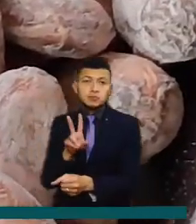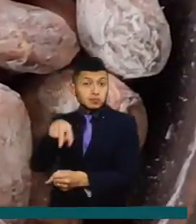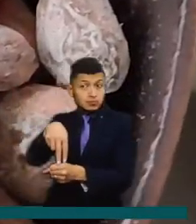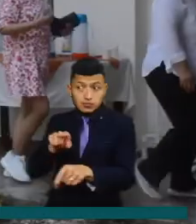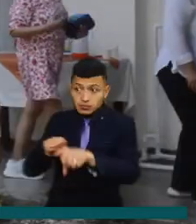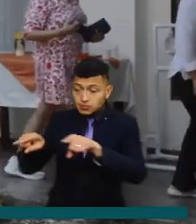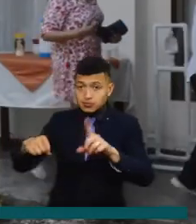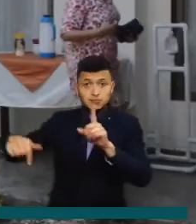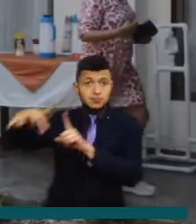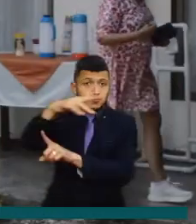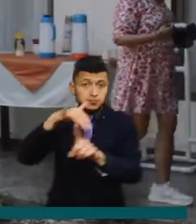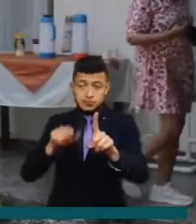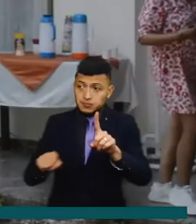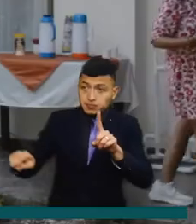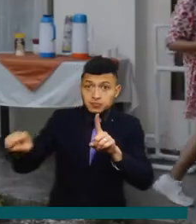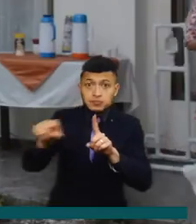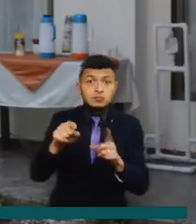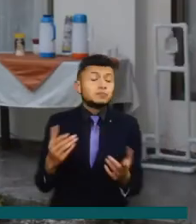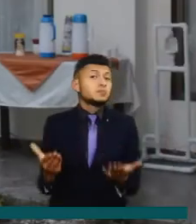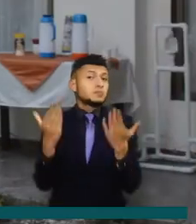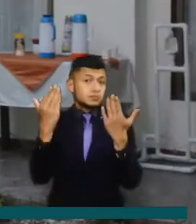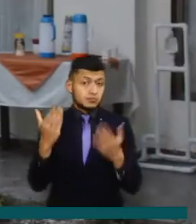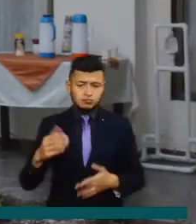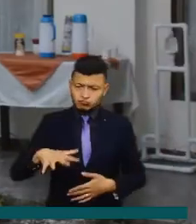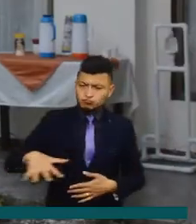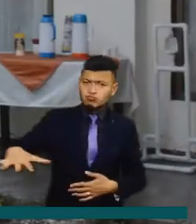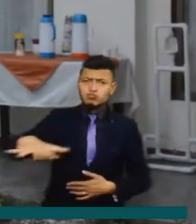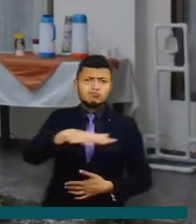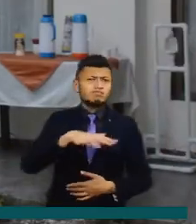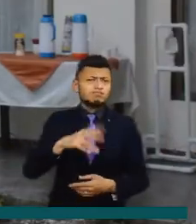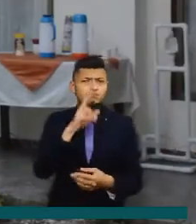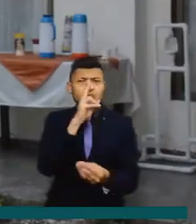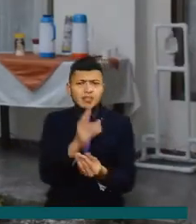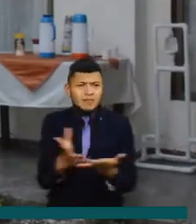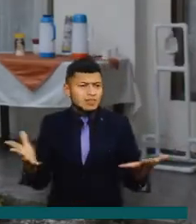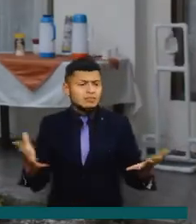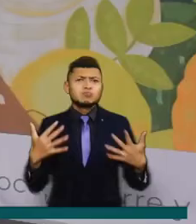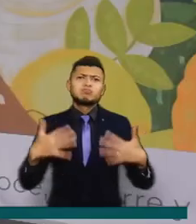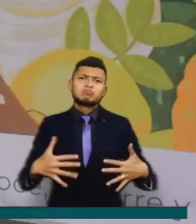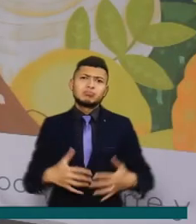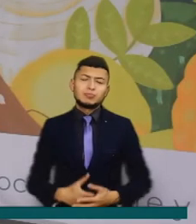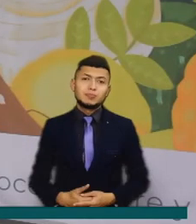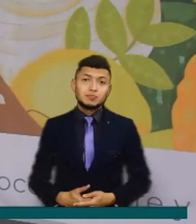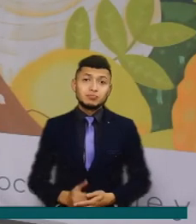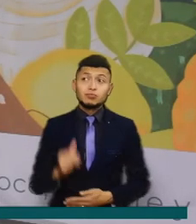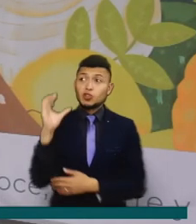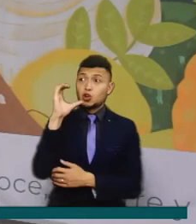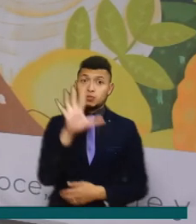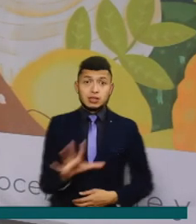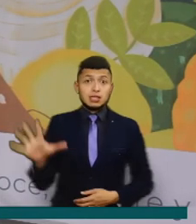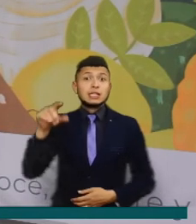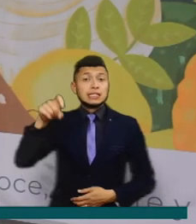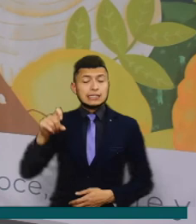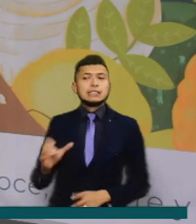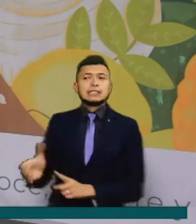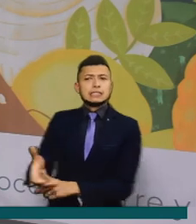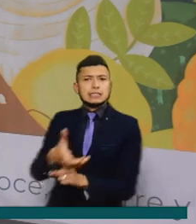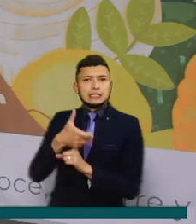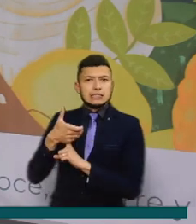los indígenas, todo lo que hay en nuestro ambiente, todo lo que podemos encontrar en este territorio megadiverso. Los colombianos debemos